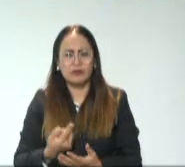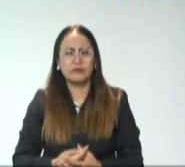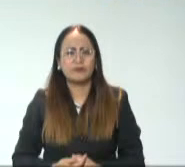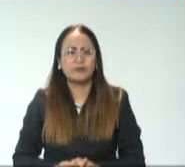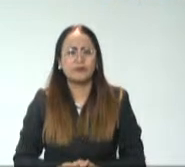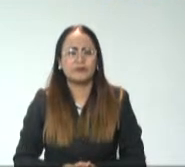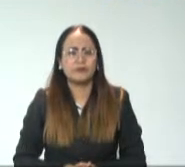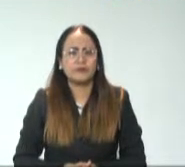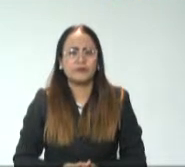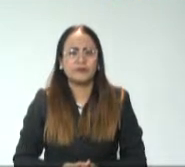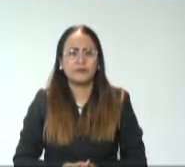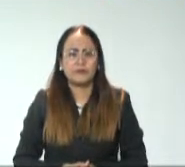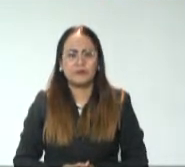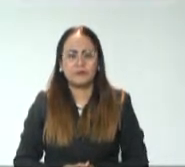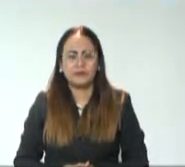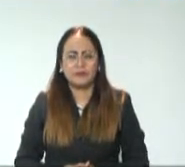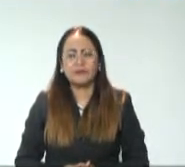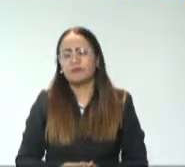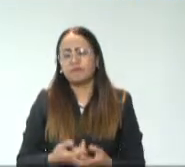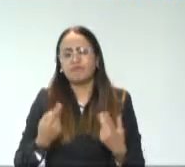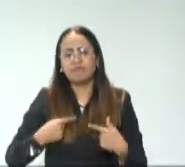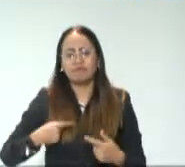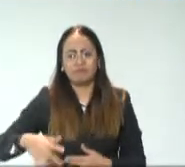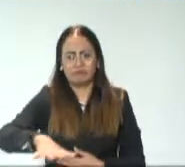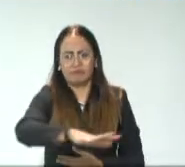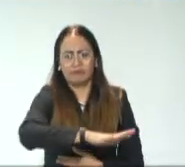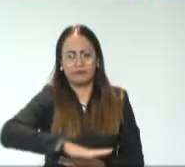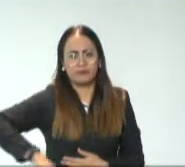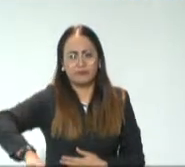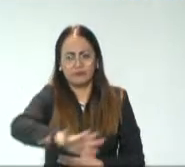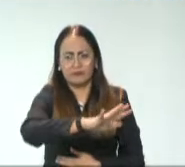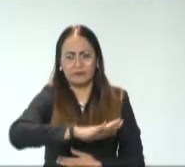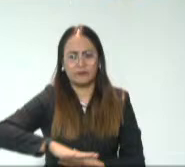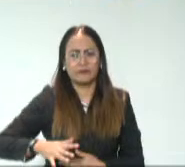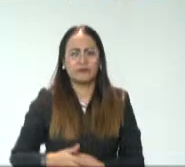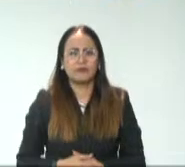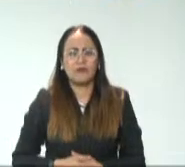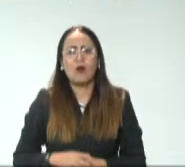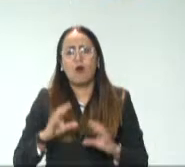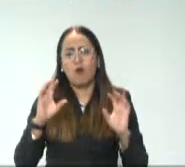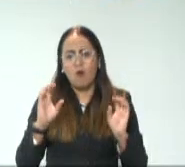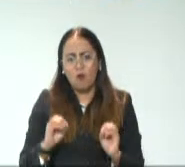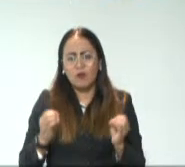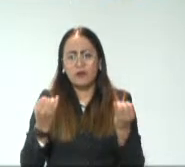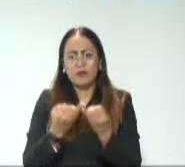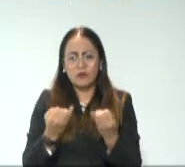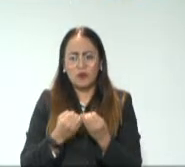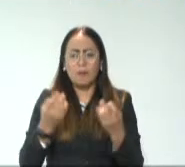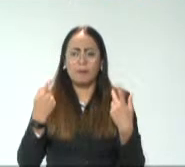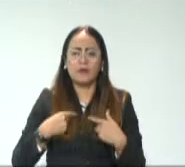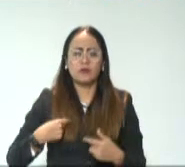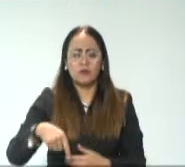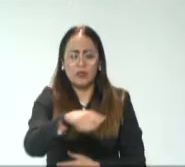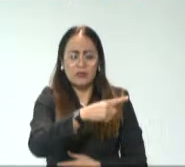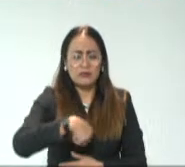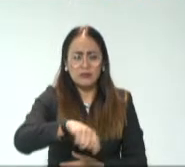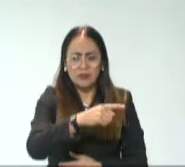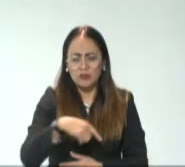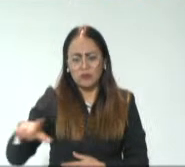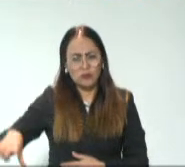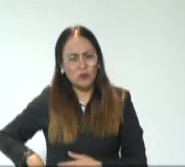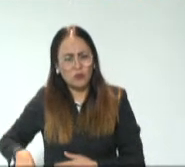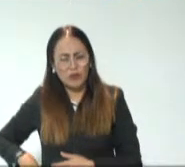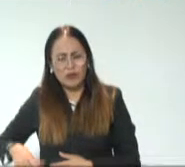pandemia para los ciudadanos o para que los ciudadanos en un momento dado confíen de las respuestas